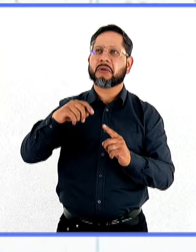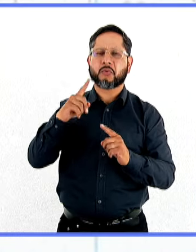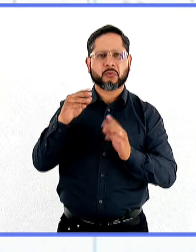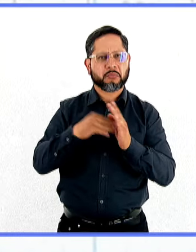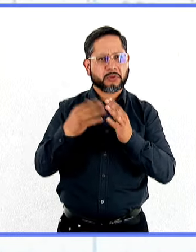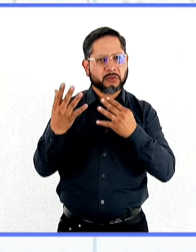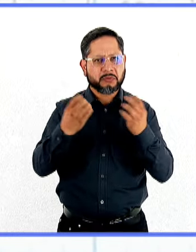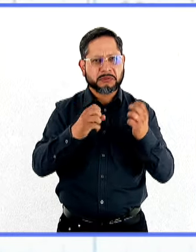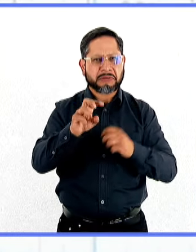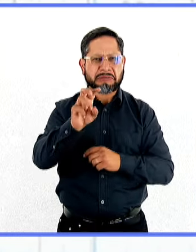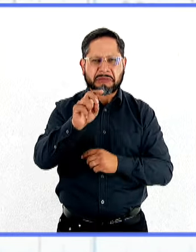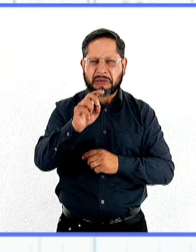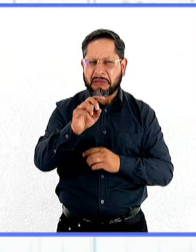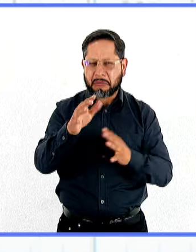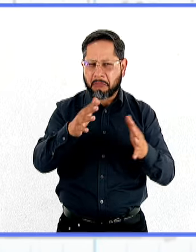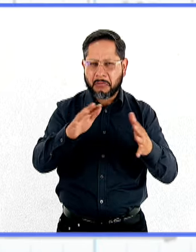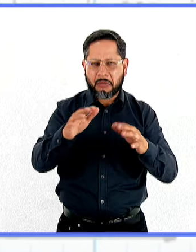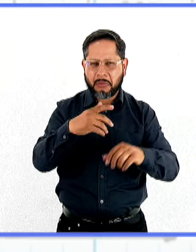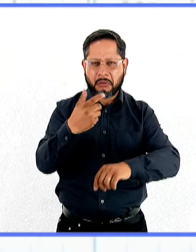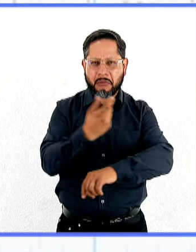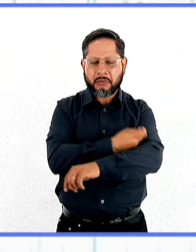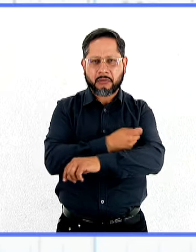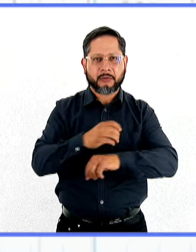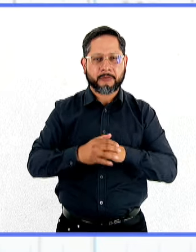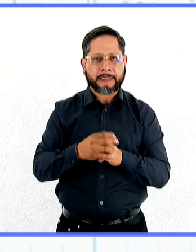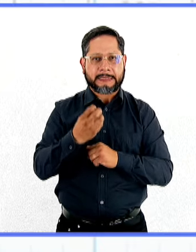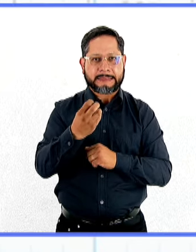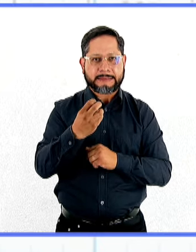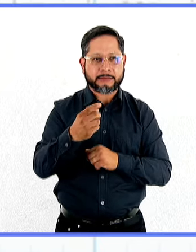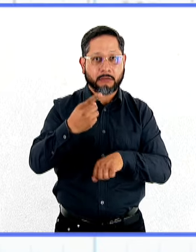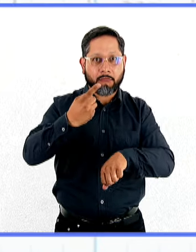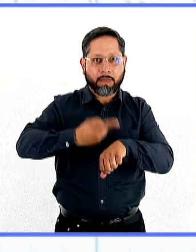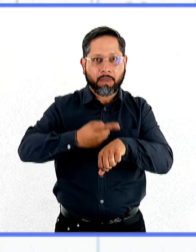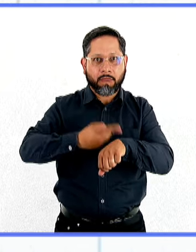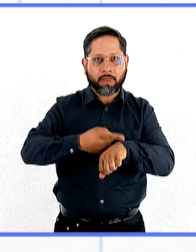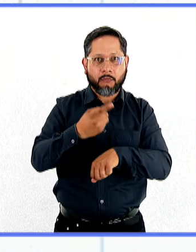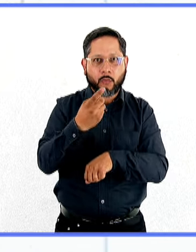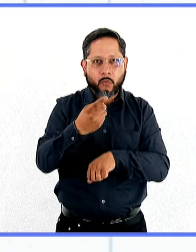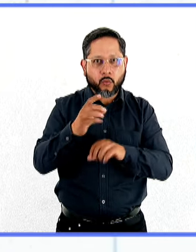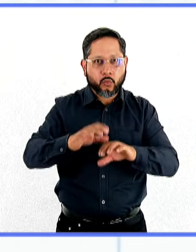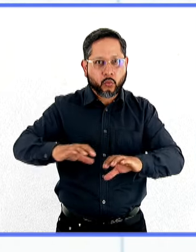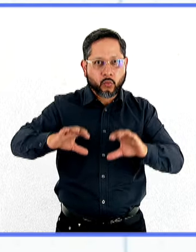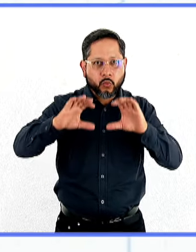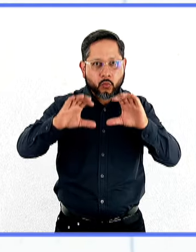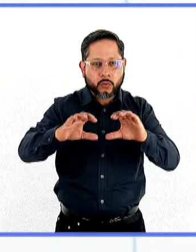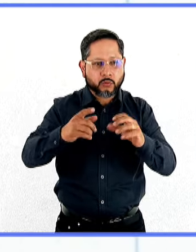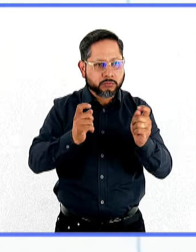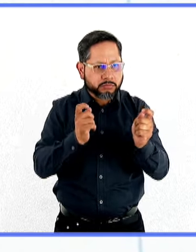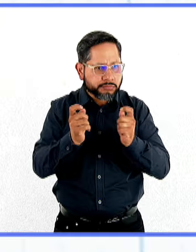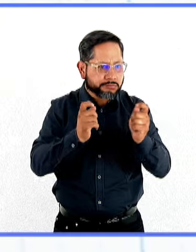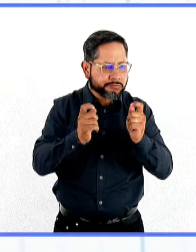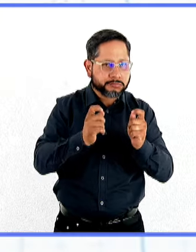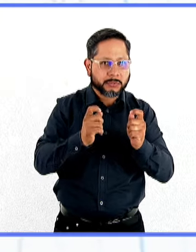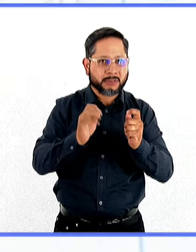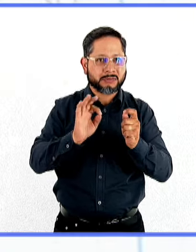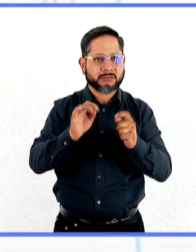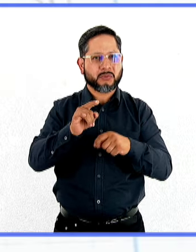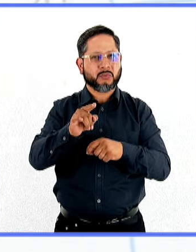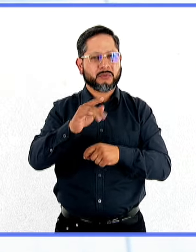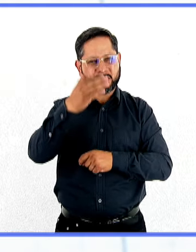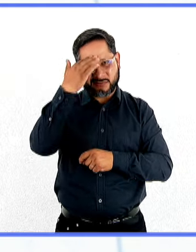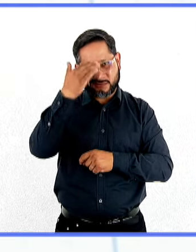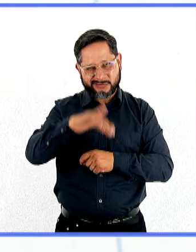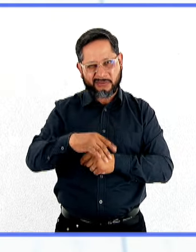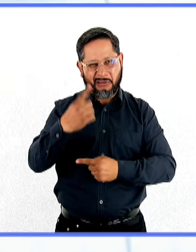de 1930 eliminar el estigma social de la enfermedad es uno de los objetivos para su mejor por control esa enfermedad tiene una